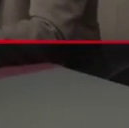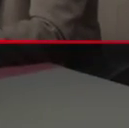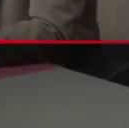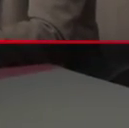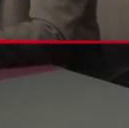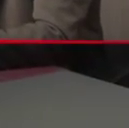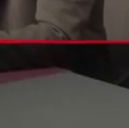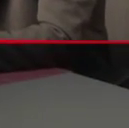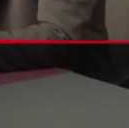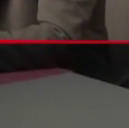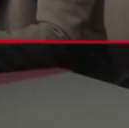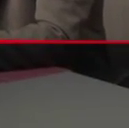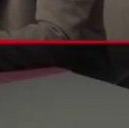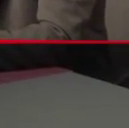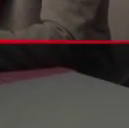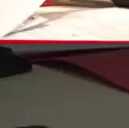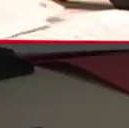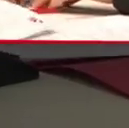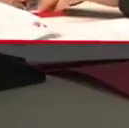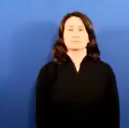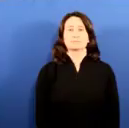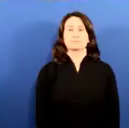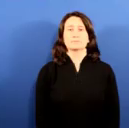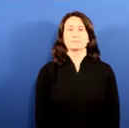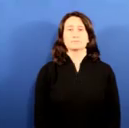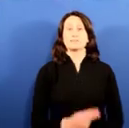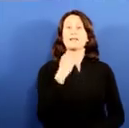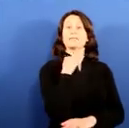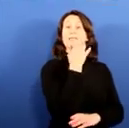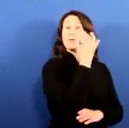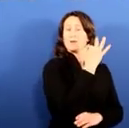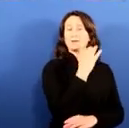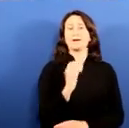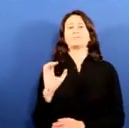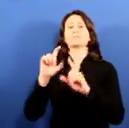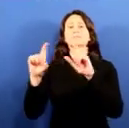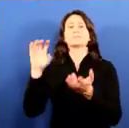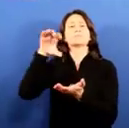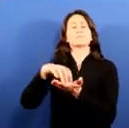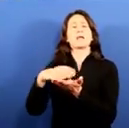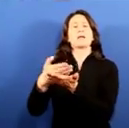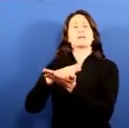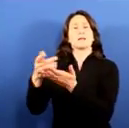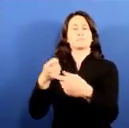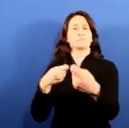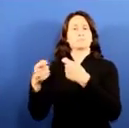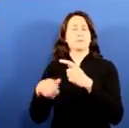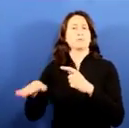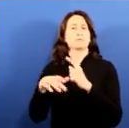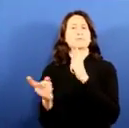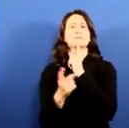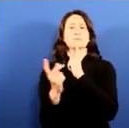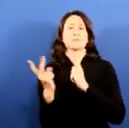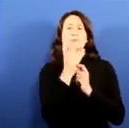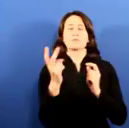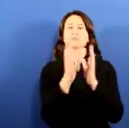La Diputación Foral de Vizcaya y la Cámara de Comercio, Industria y Navegación de Bilbao han firmado un convenio marco 2012-2015 para el